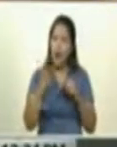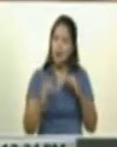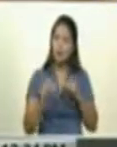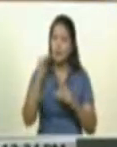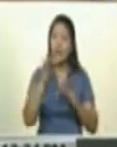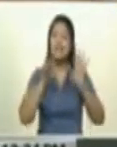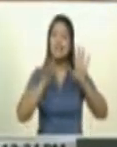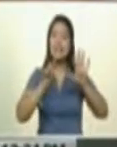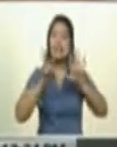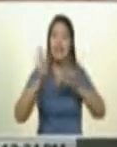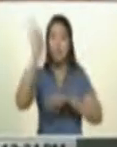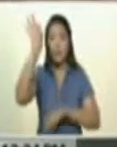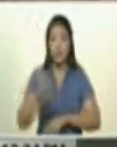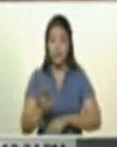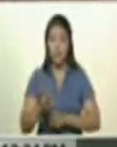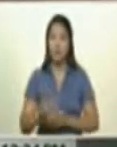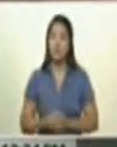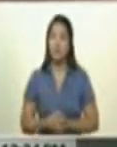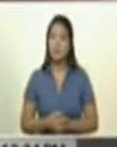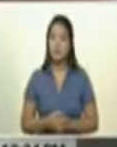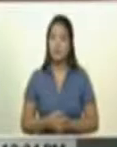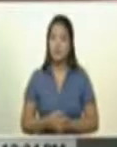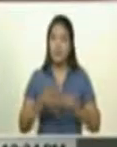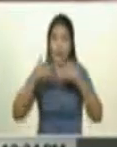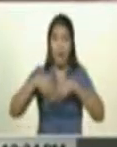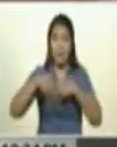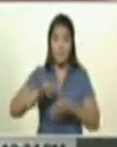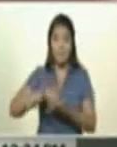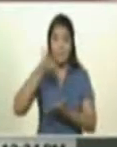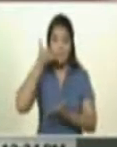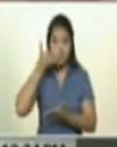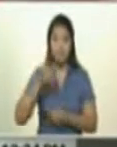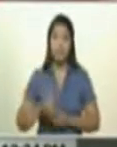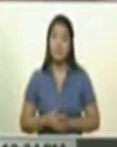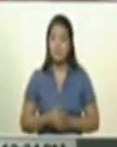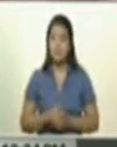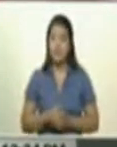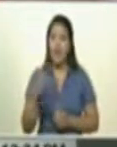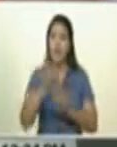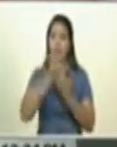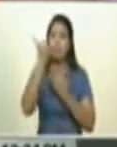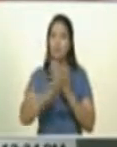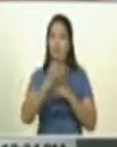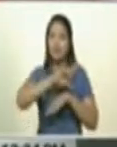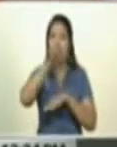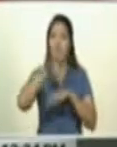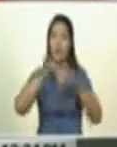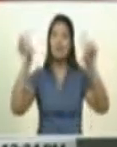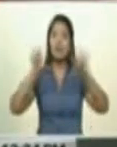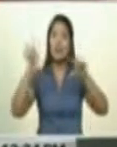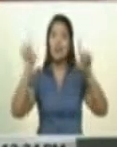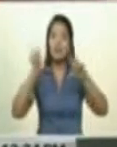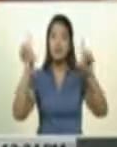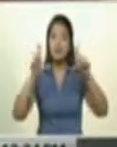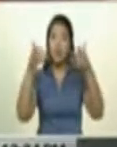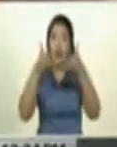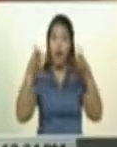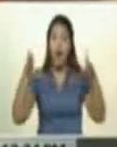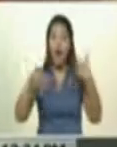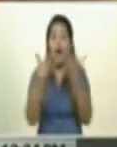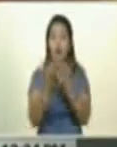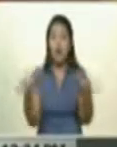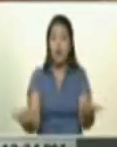de 67%. A través de la estatal de telecomunicaciones CanTV se desarrolla el Proyecto Nacional de Televisión Digital Abierta. Hasta